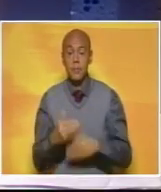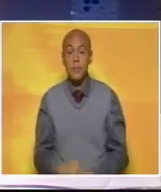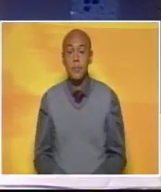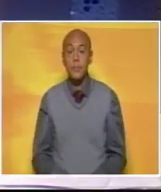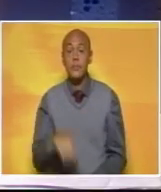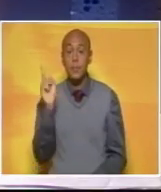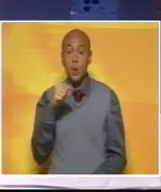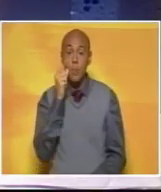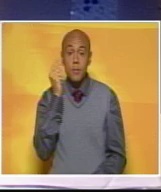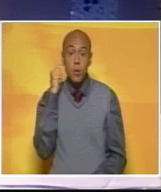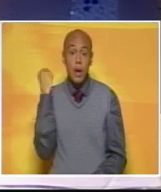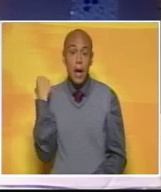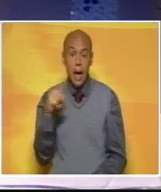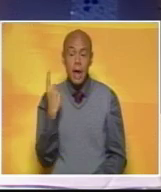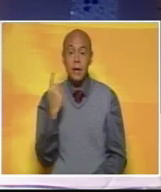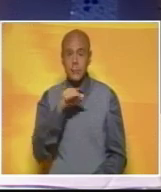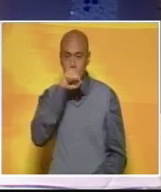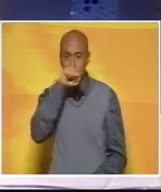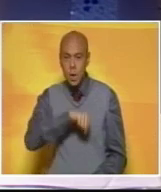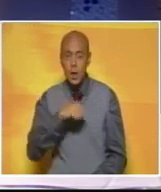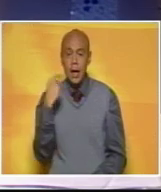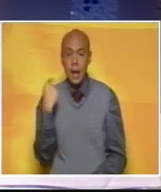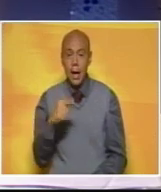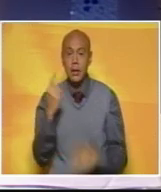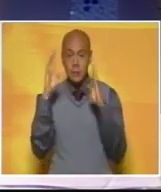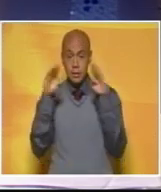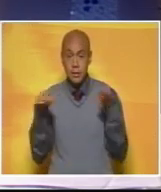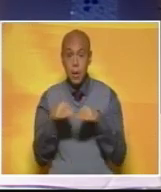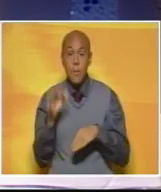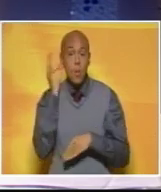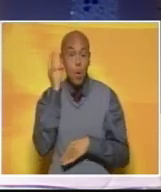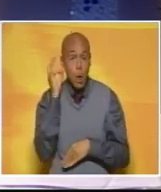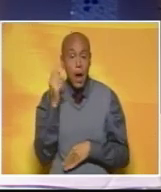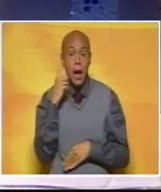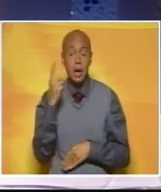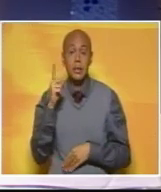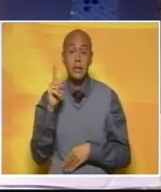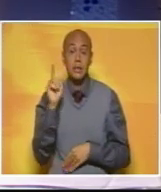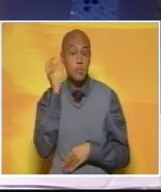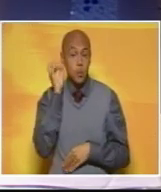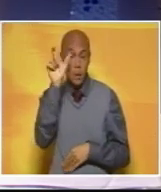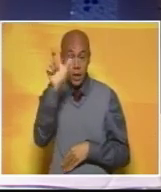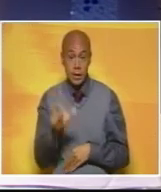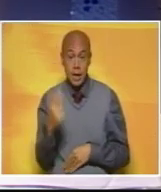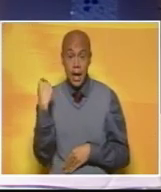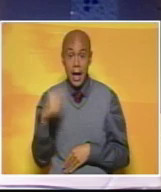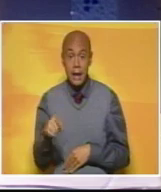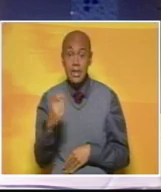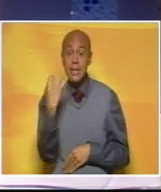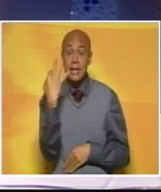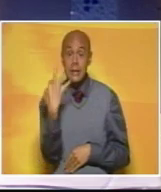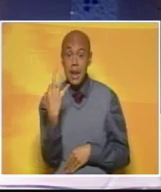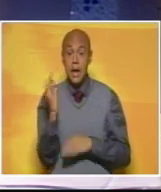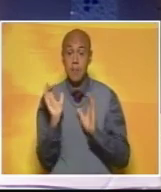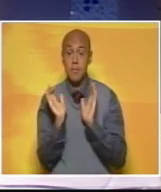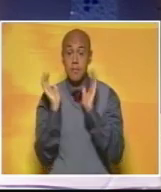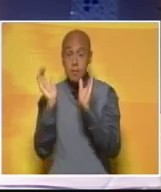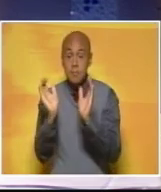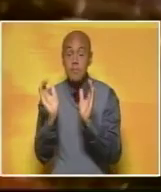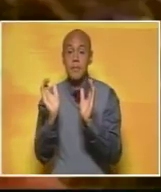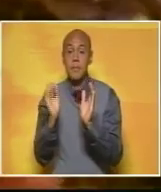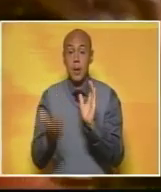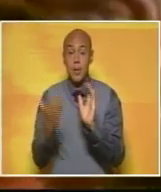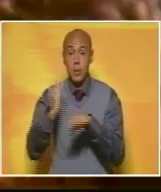Para todos los que disfrutan el tema All I Want for Christmas Is You de Mariah Carey, les cuento que la estrella recibió por esto 13 premios Guinness,